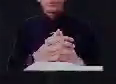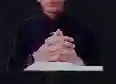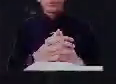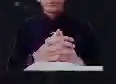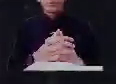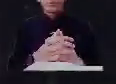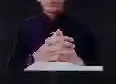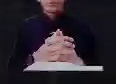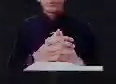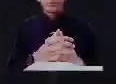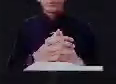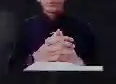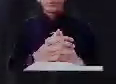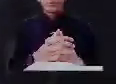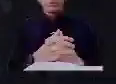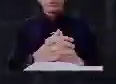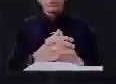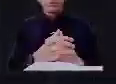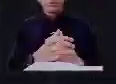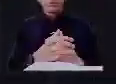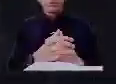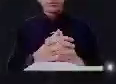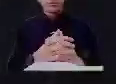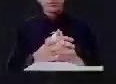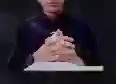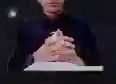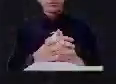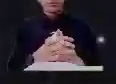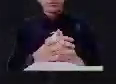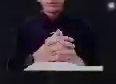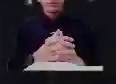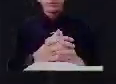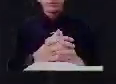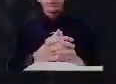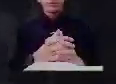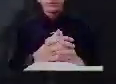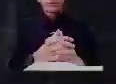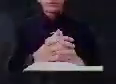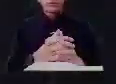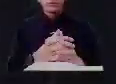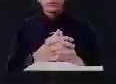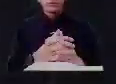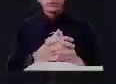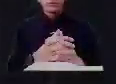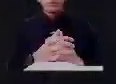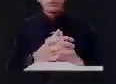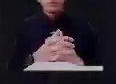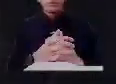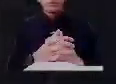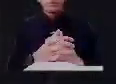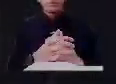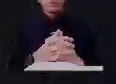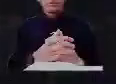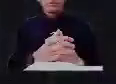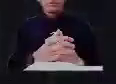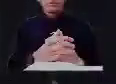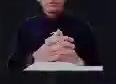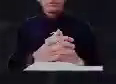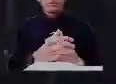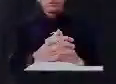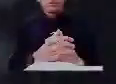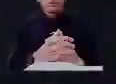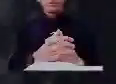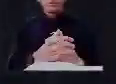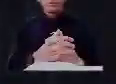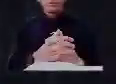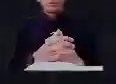primera pared celular? Ah, pero eso es lo posible, ¿verdad? Ahora déjame hacerte un aclarando, a corregirte algo. No se puede